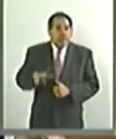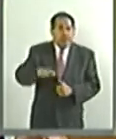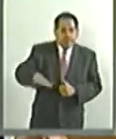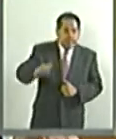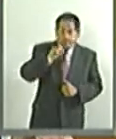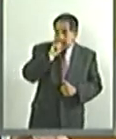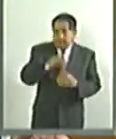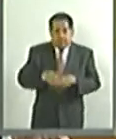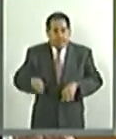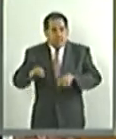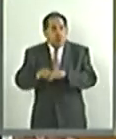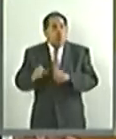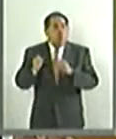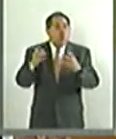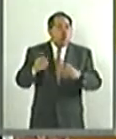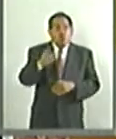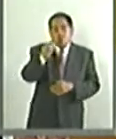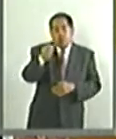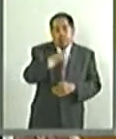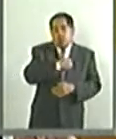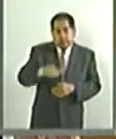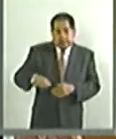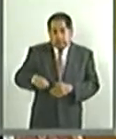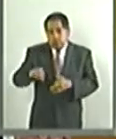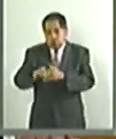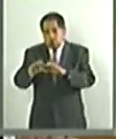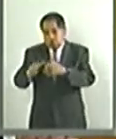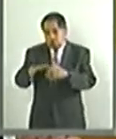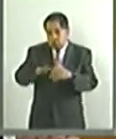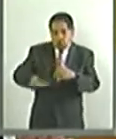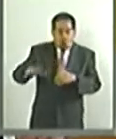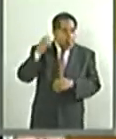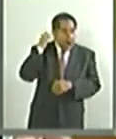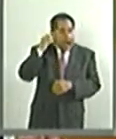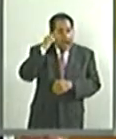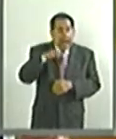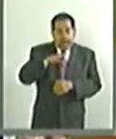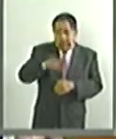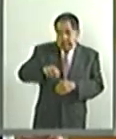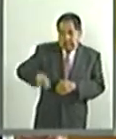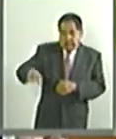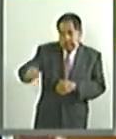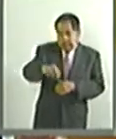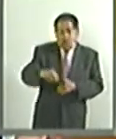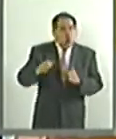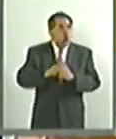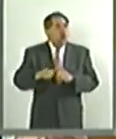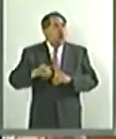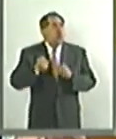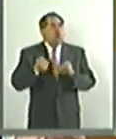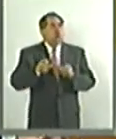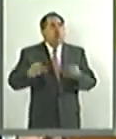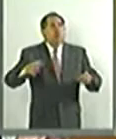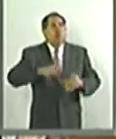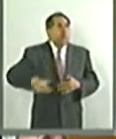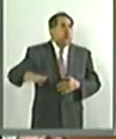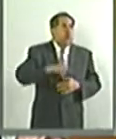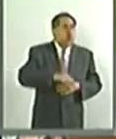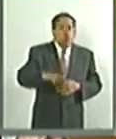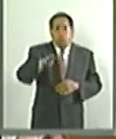decía, comprende 9 municipios ubicados en el occidente del estado de Oaxaca, con una superficie total